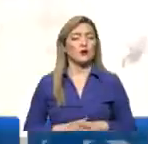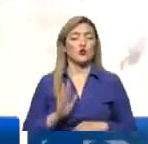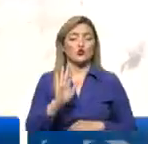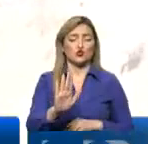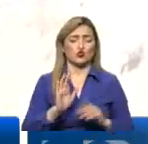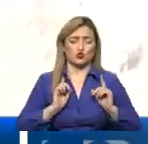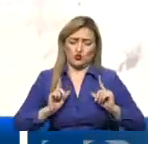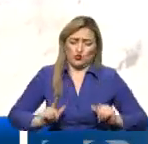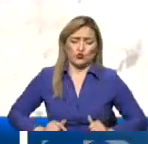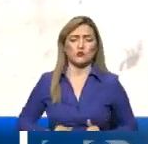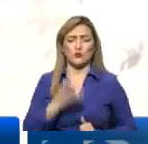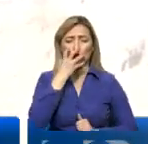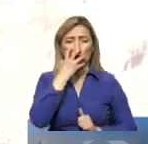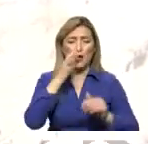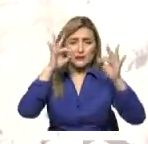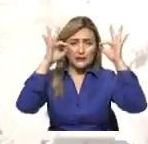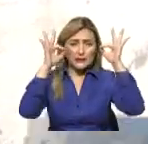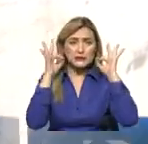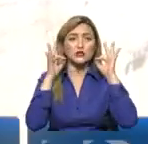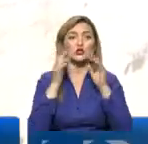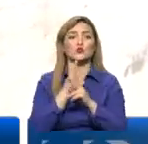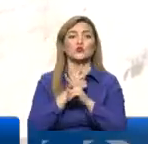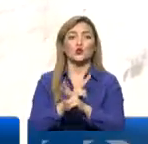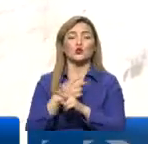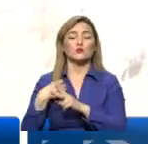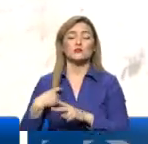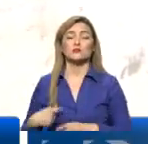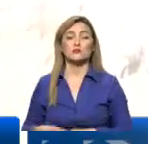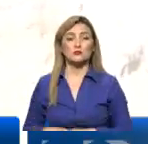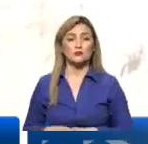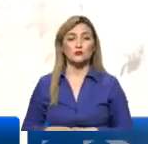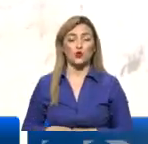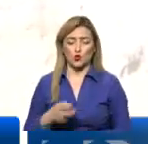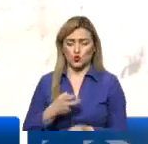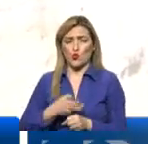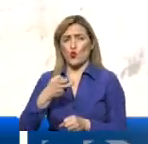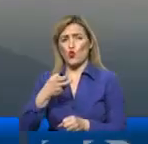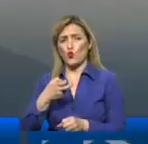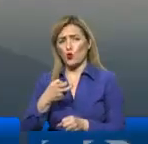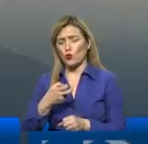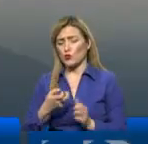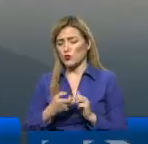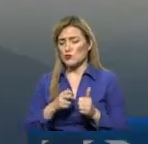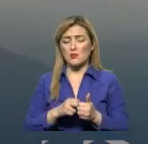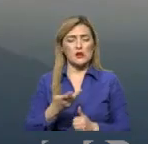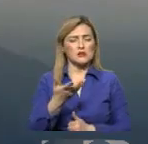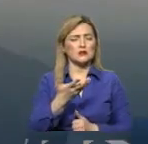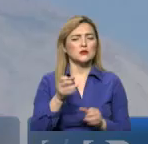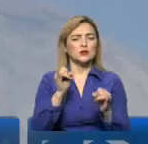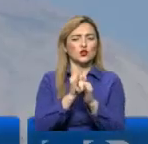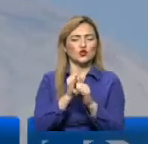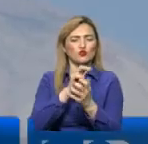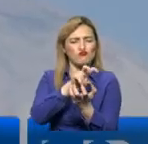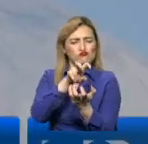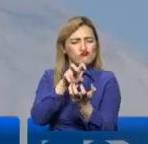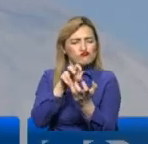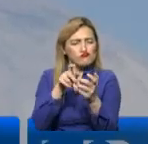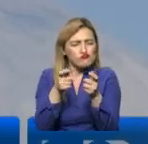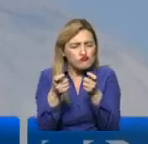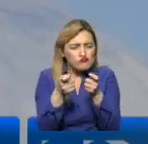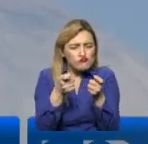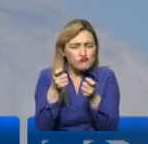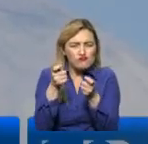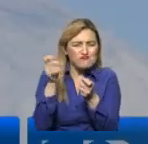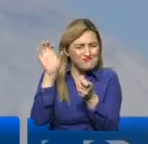salud mascarillas con esto hemos estado cubriendo es que es algo duro también en la situación según el instituto geofísico la actividad del volcán